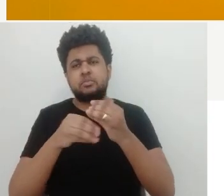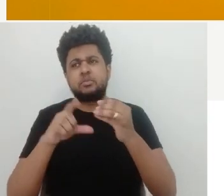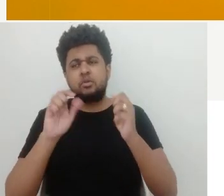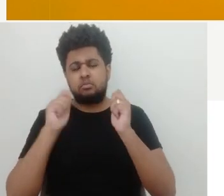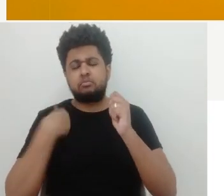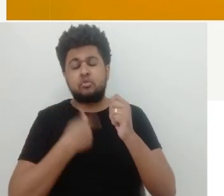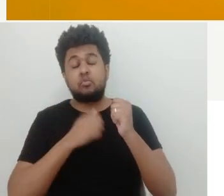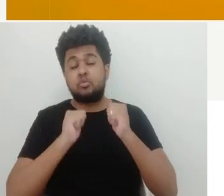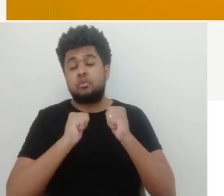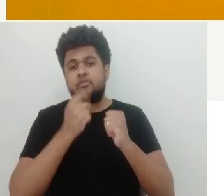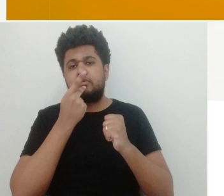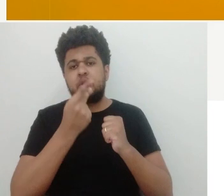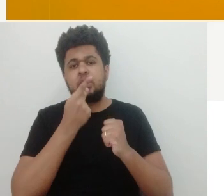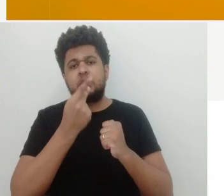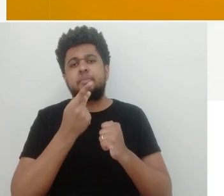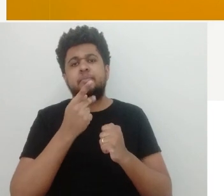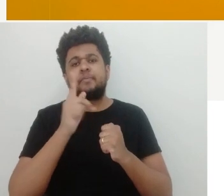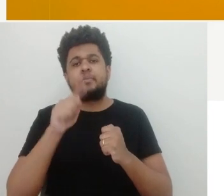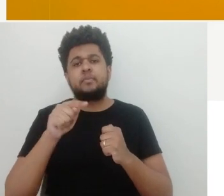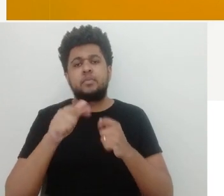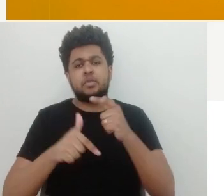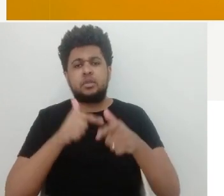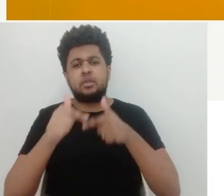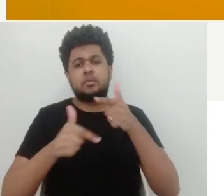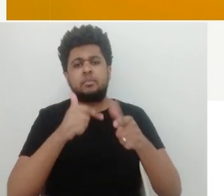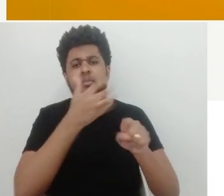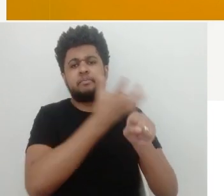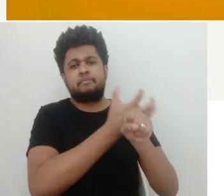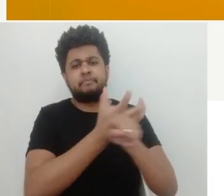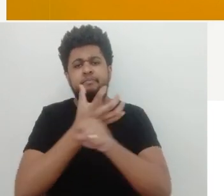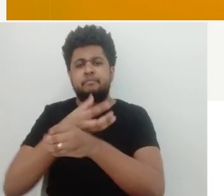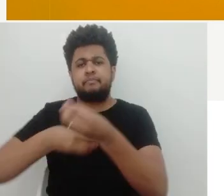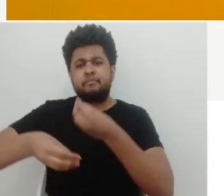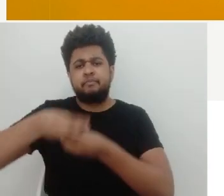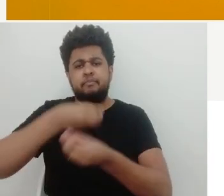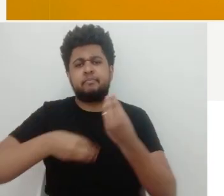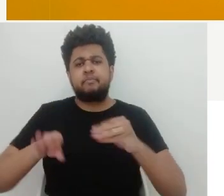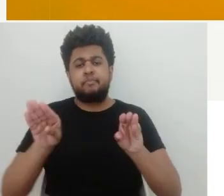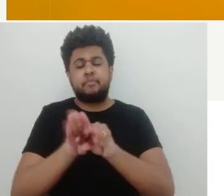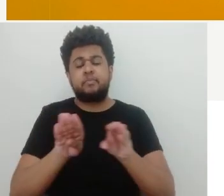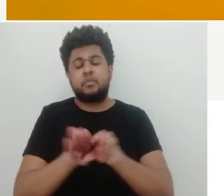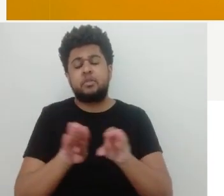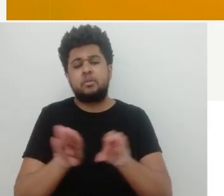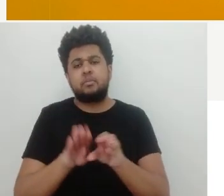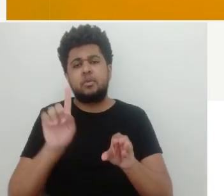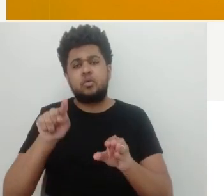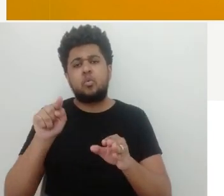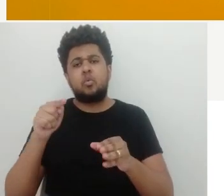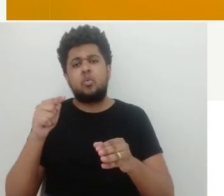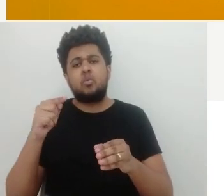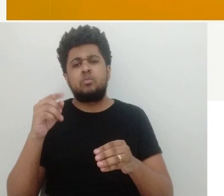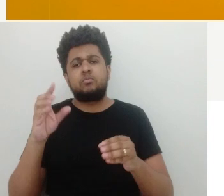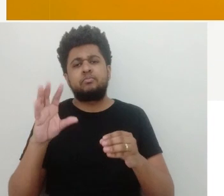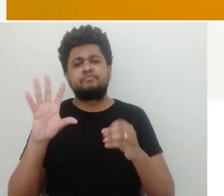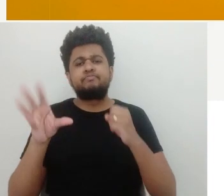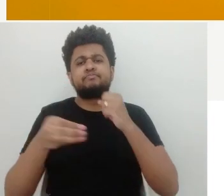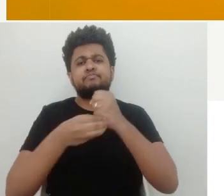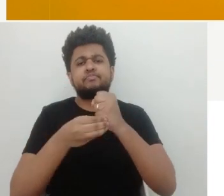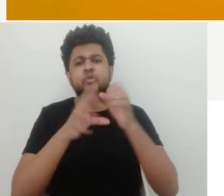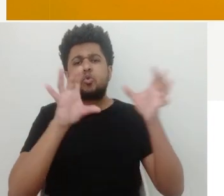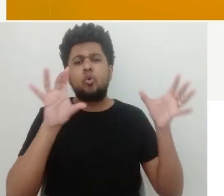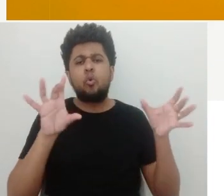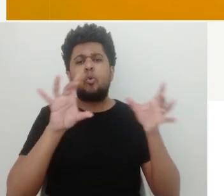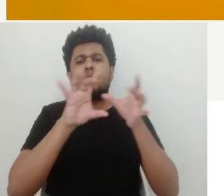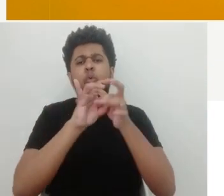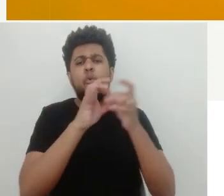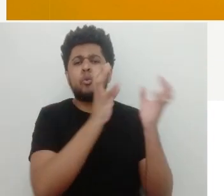implicaba también un elemento colectivo en la producción del conocimiento, ¿verdad? Que esto me parece importantísimo